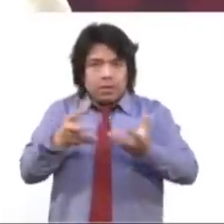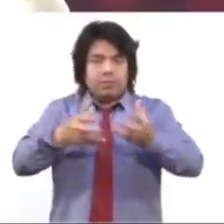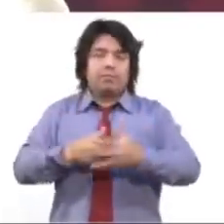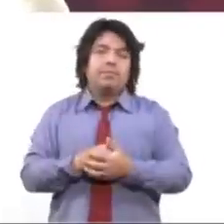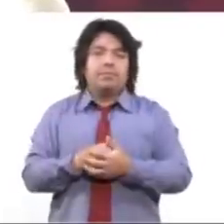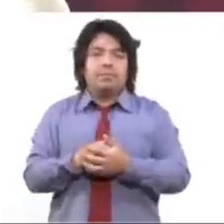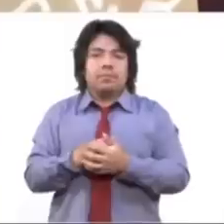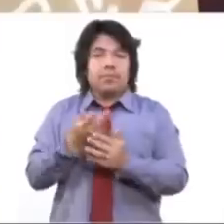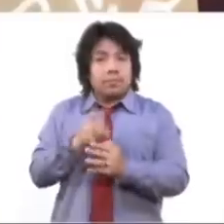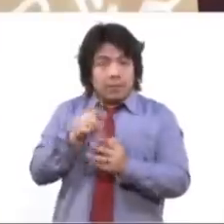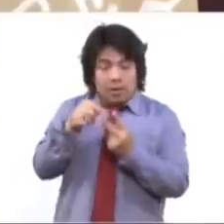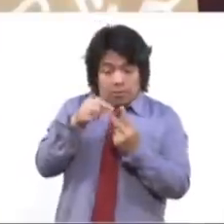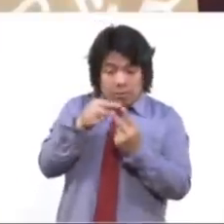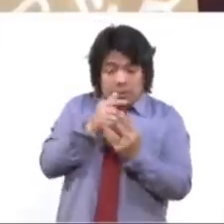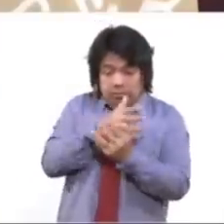En todo ese periodo,